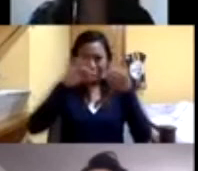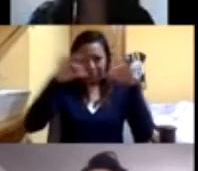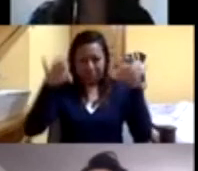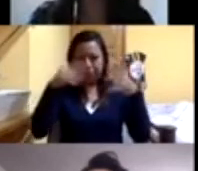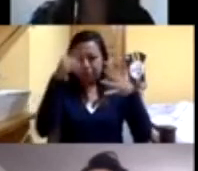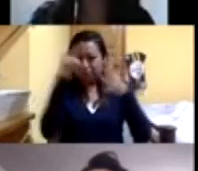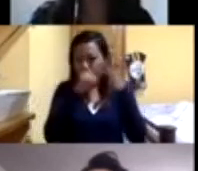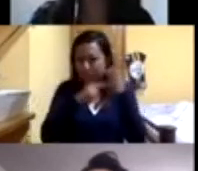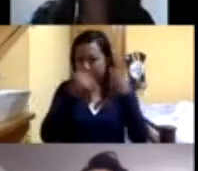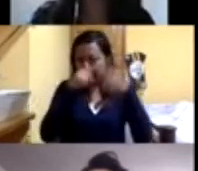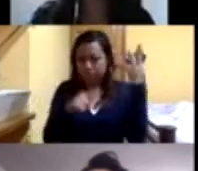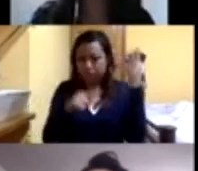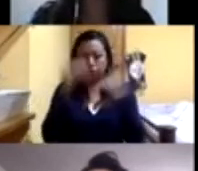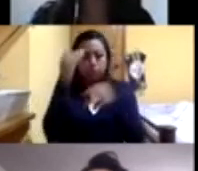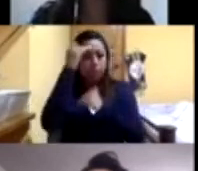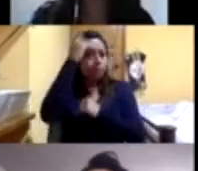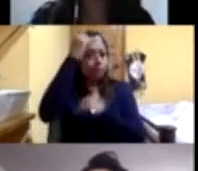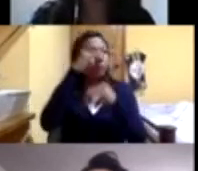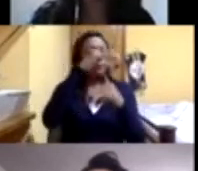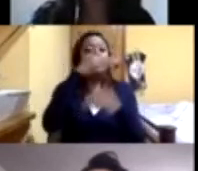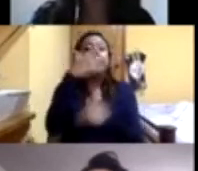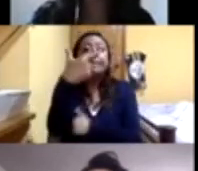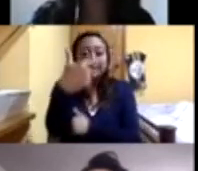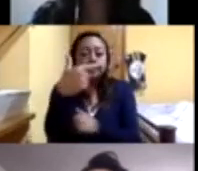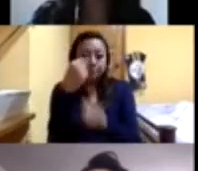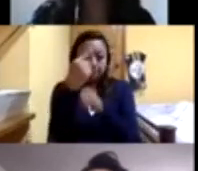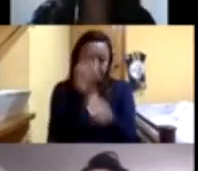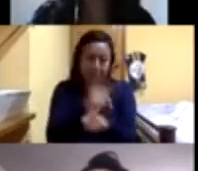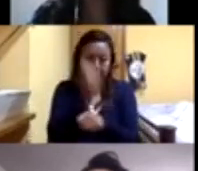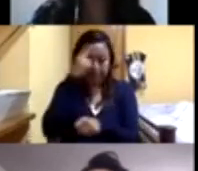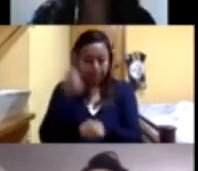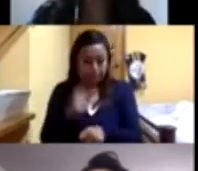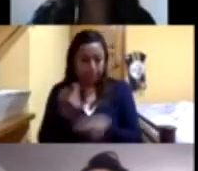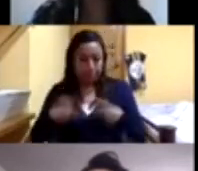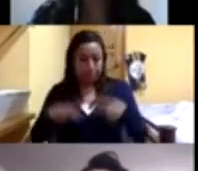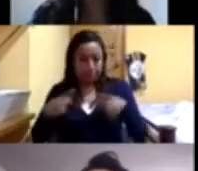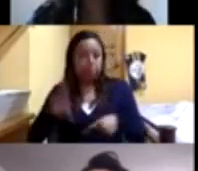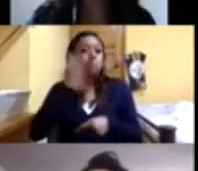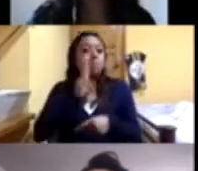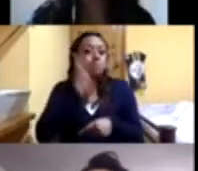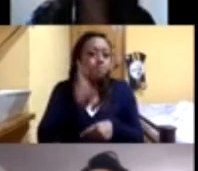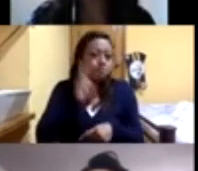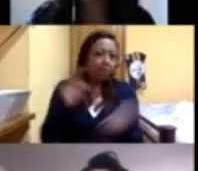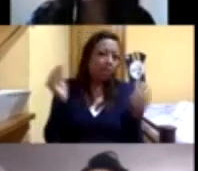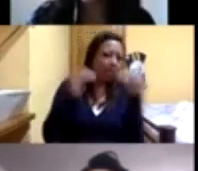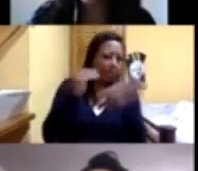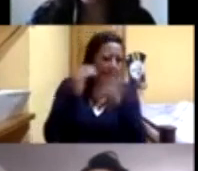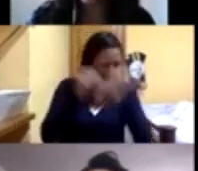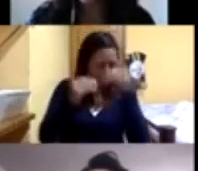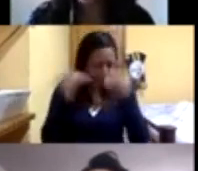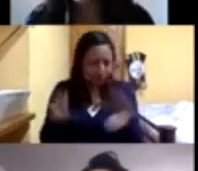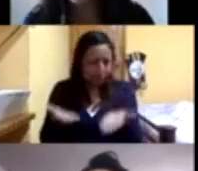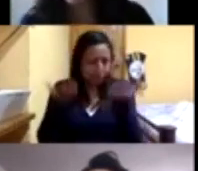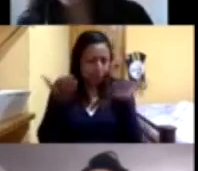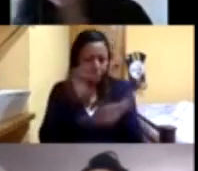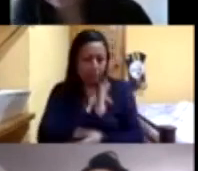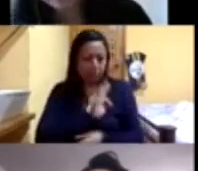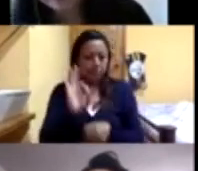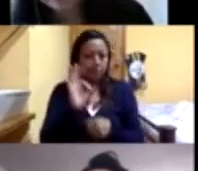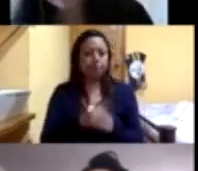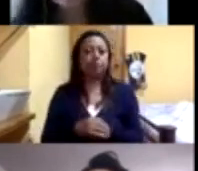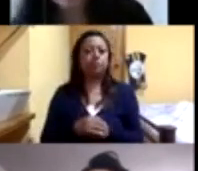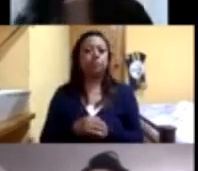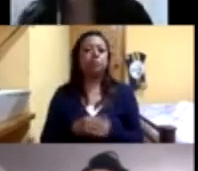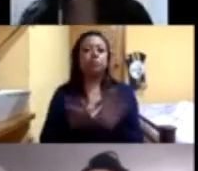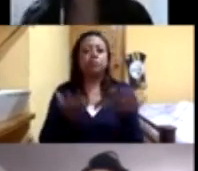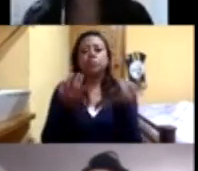otorga un plazo de 7 días para que las partes ofrezcan pruebas y alegatos, sus manifestaciones, denominadas manifestaciones, que